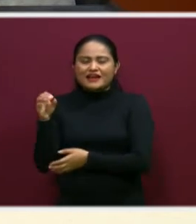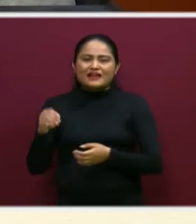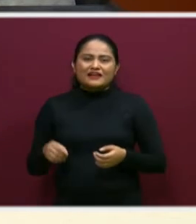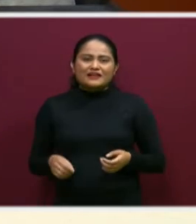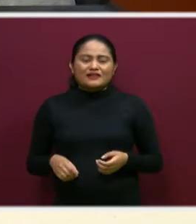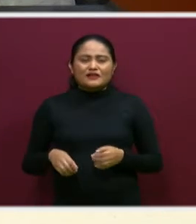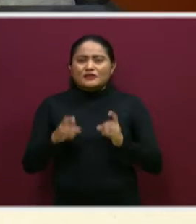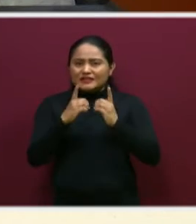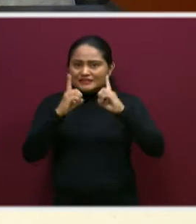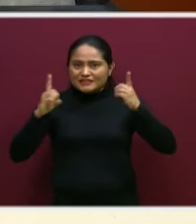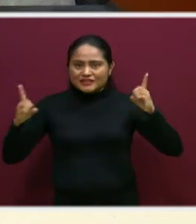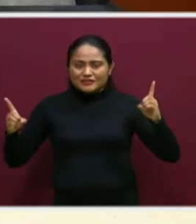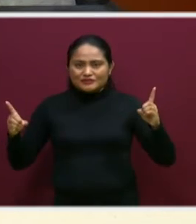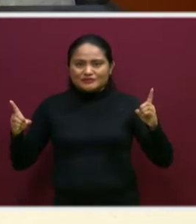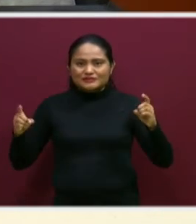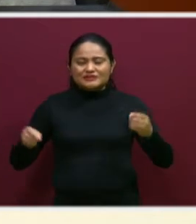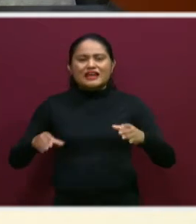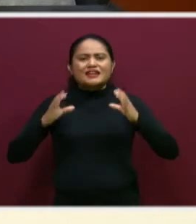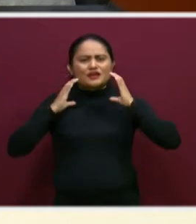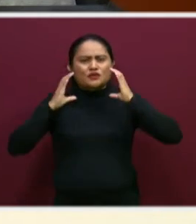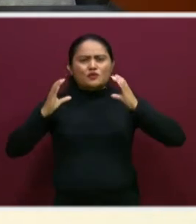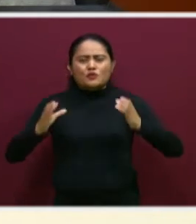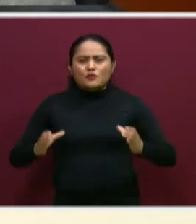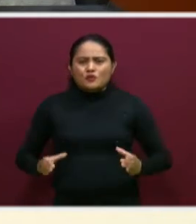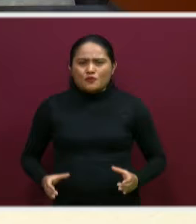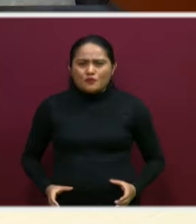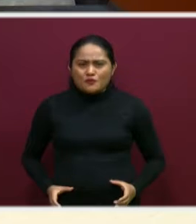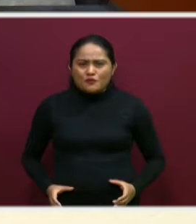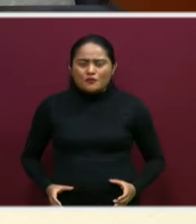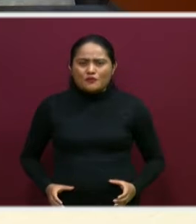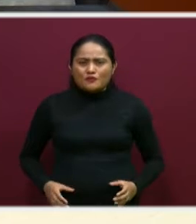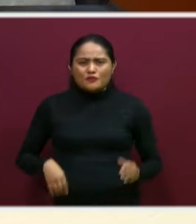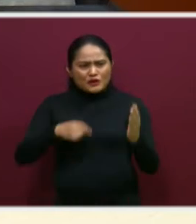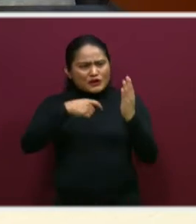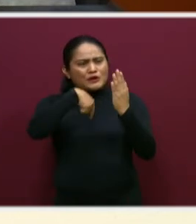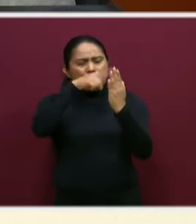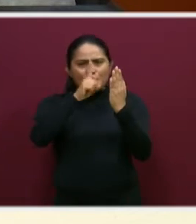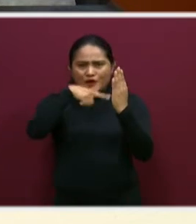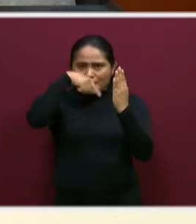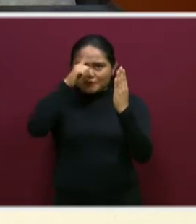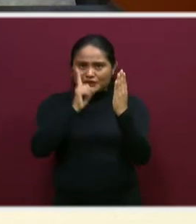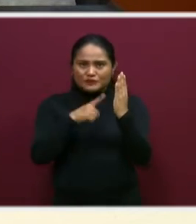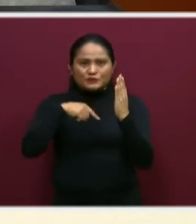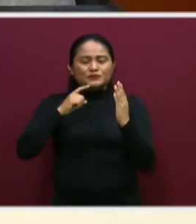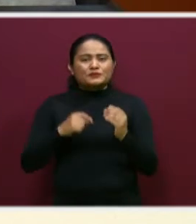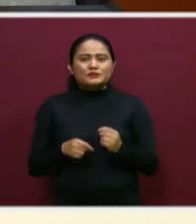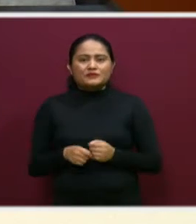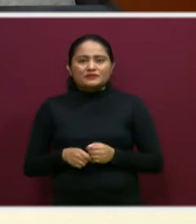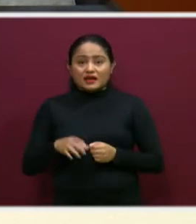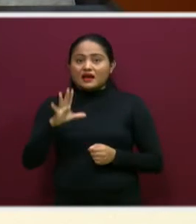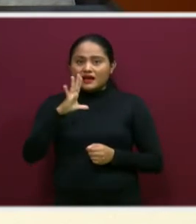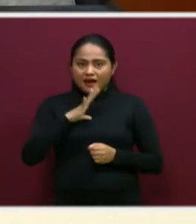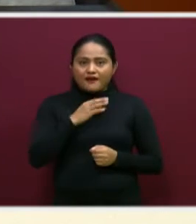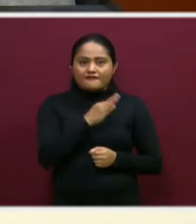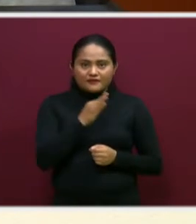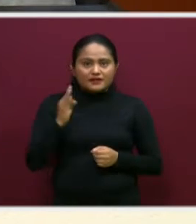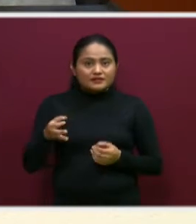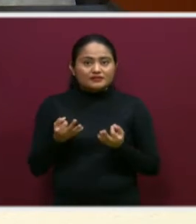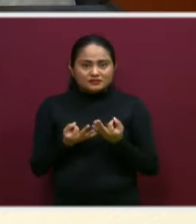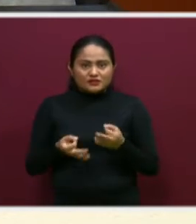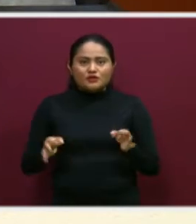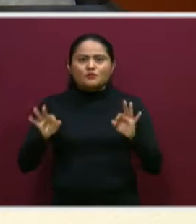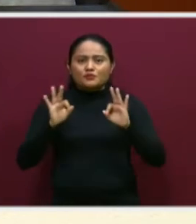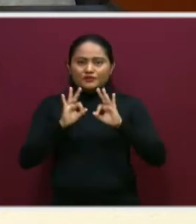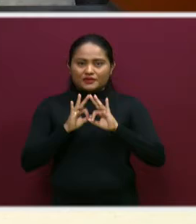la cuestión emocional se puede plasmar en pintura etcétera y bueno pues ahí hay fechas importantes y